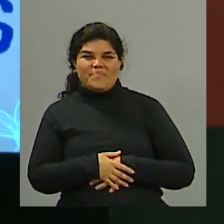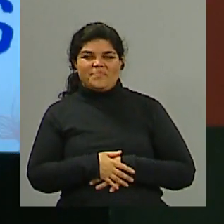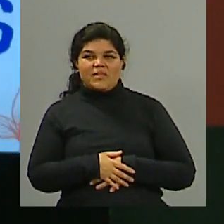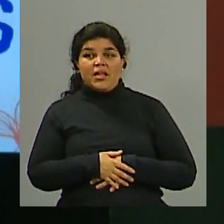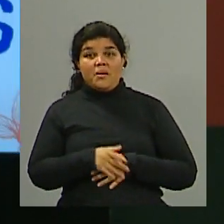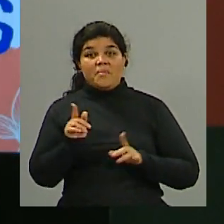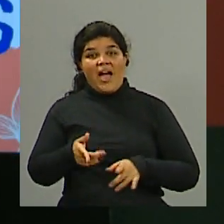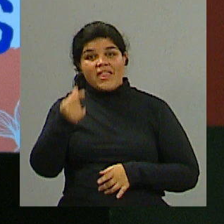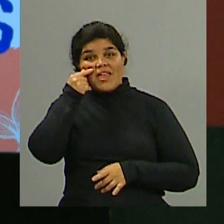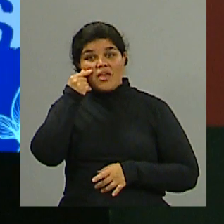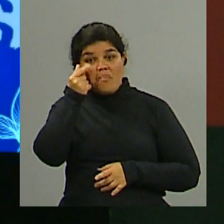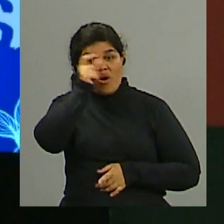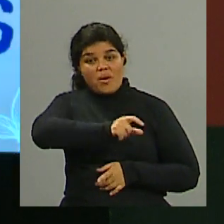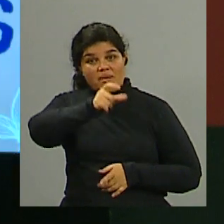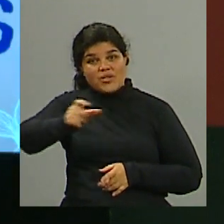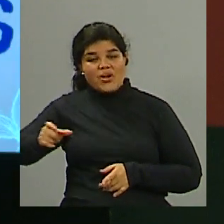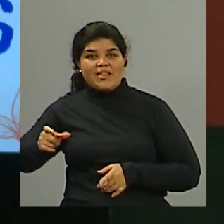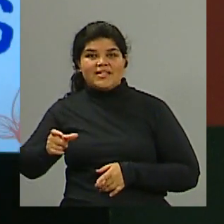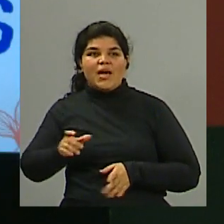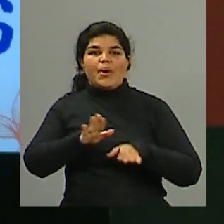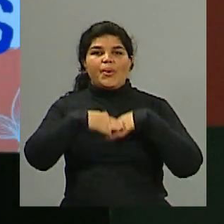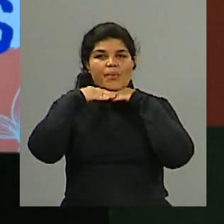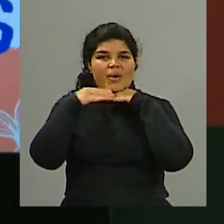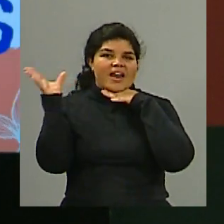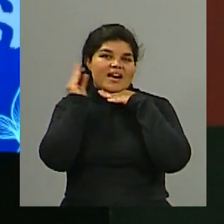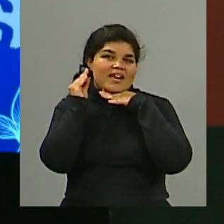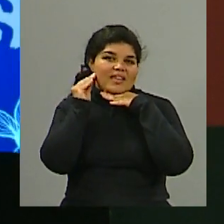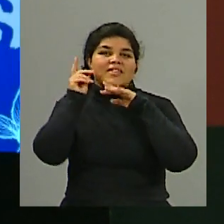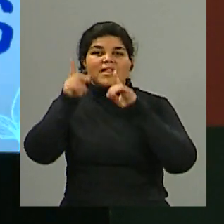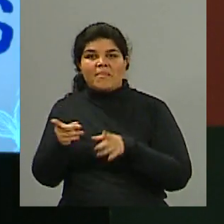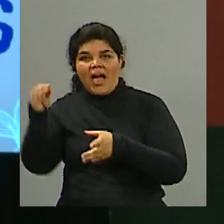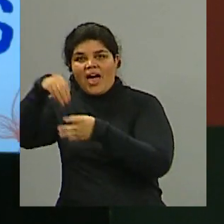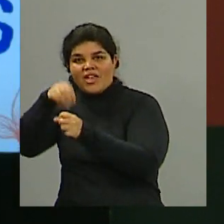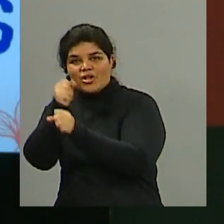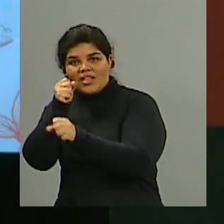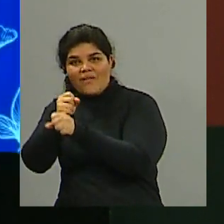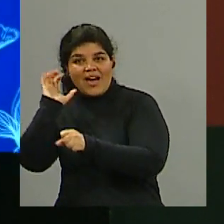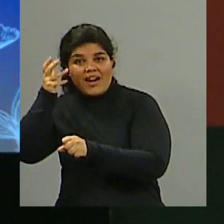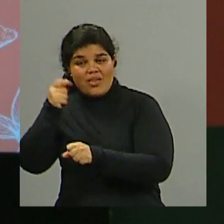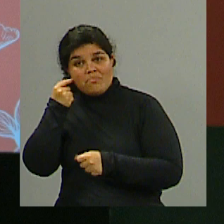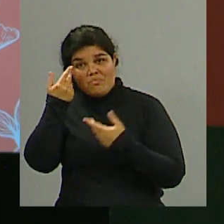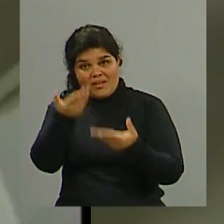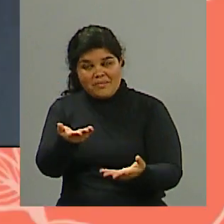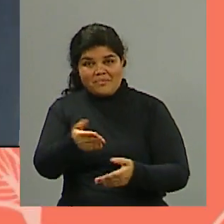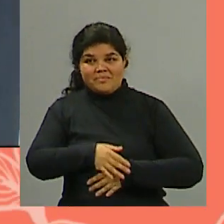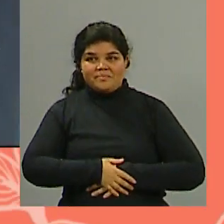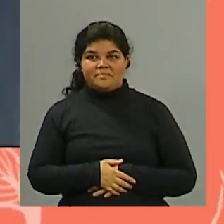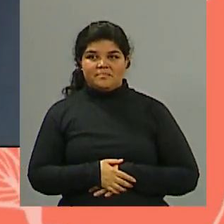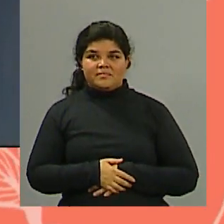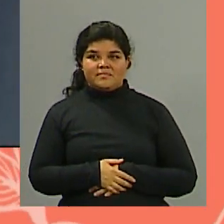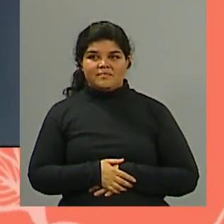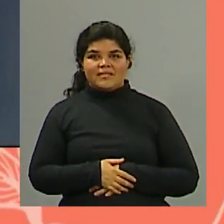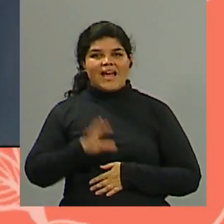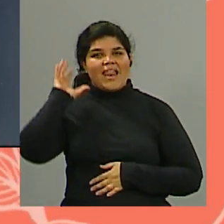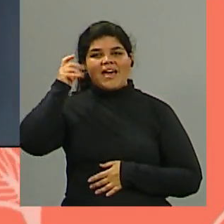de estos testimonios. Gente de radio, oyentes de radio, que nos dicen lo que sienten y lo que piensan. Escuchá. La radio